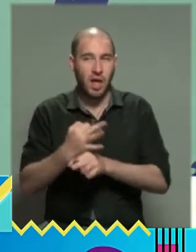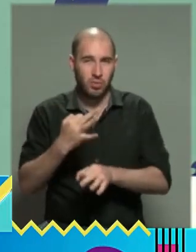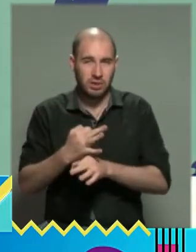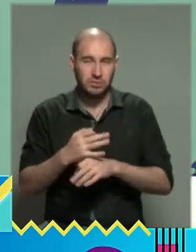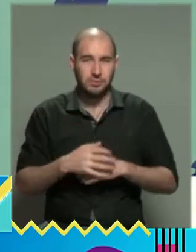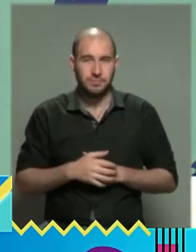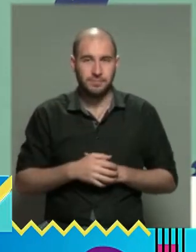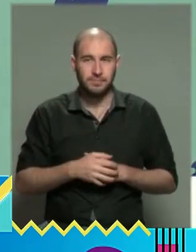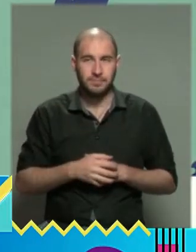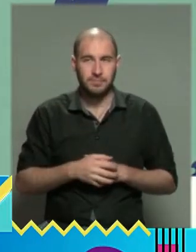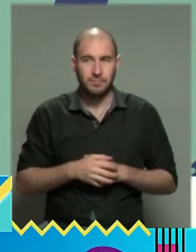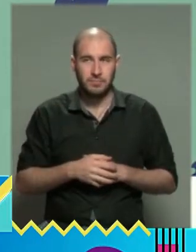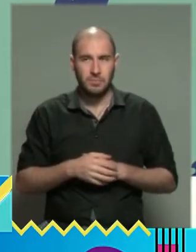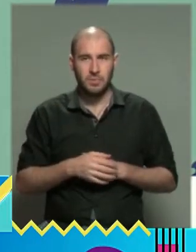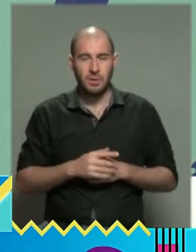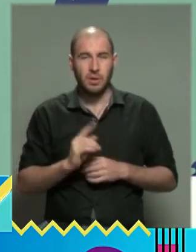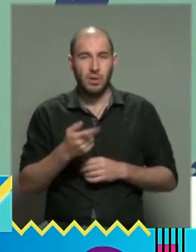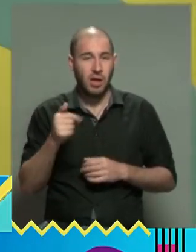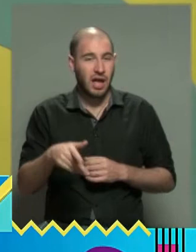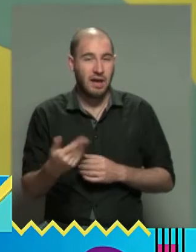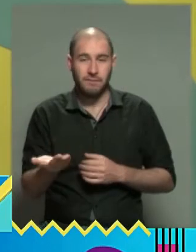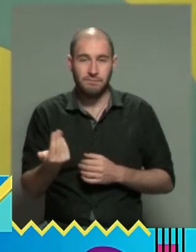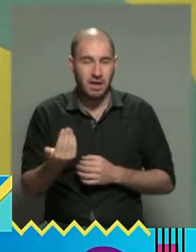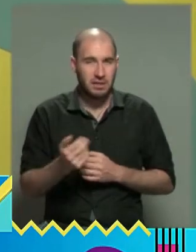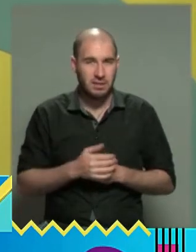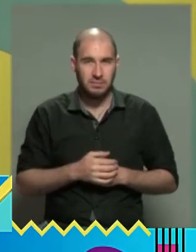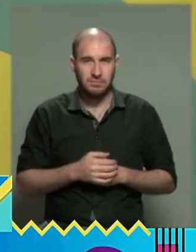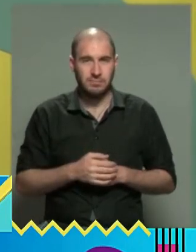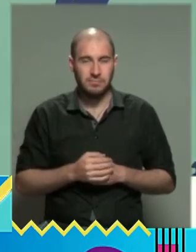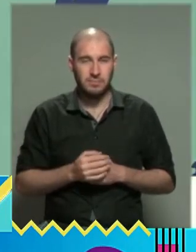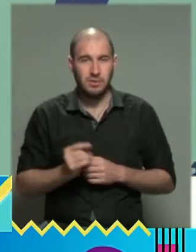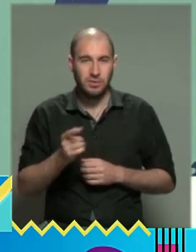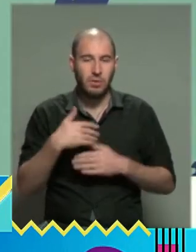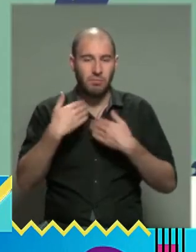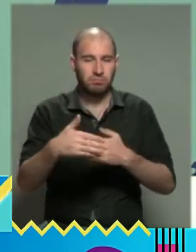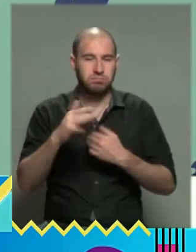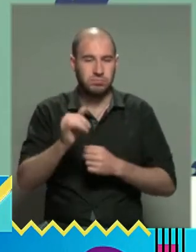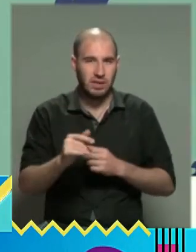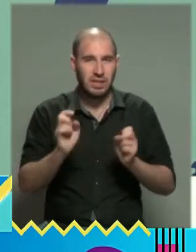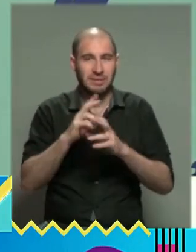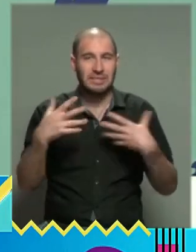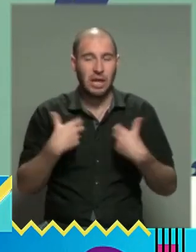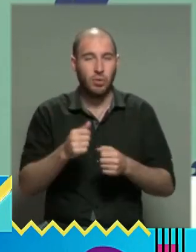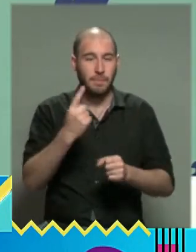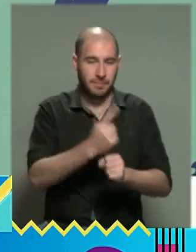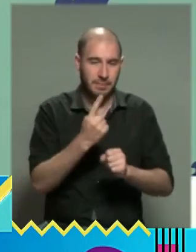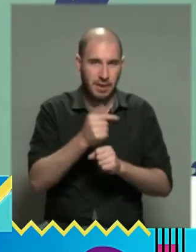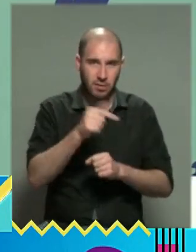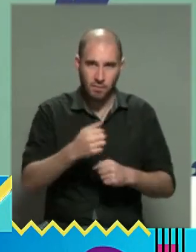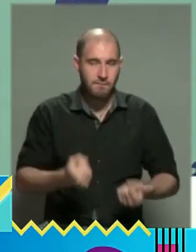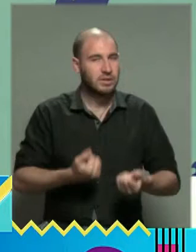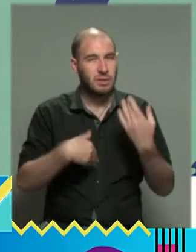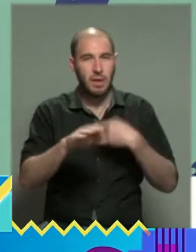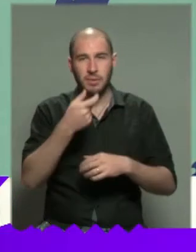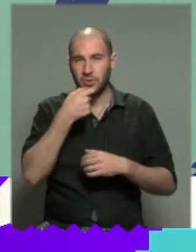educación estamos en un faltante, que hemos dado algunos pasos, sobre todo la salud primaria tenemos que fortalecer